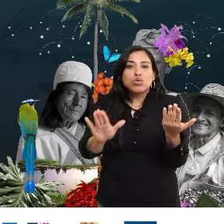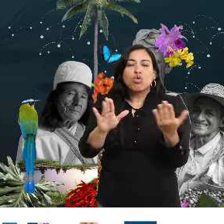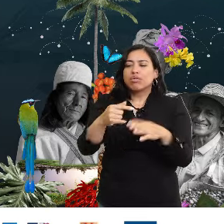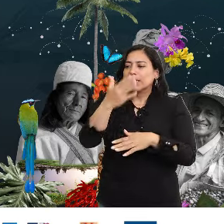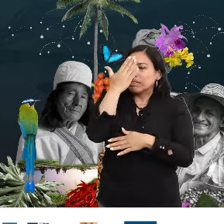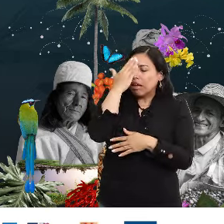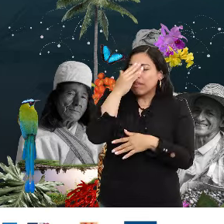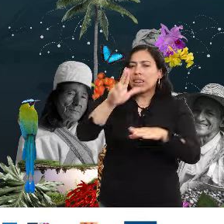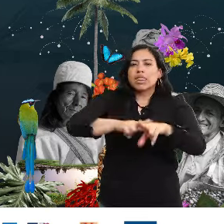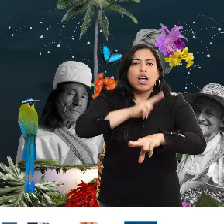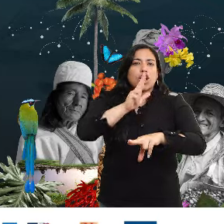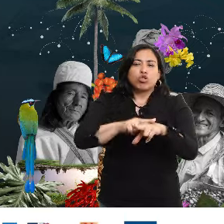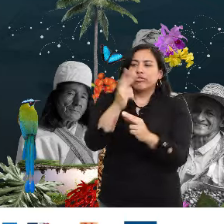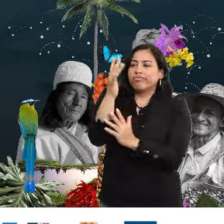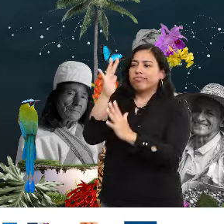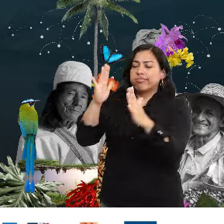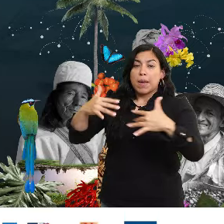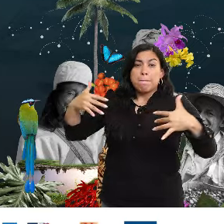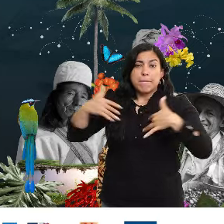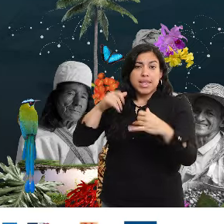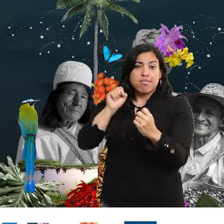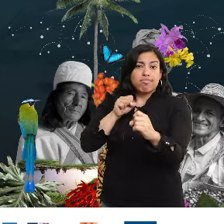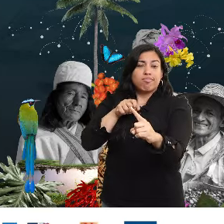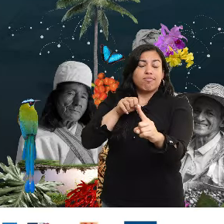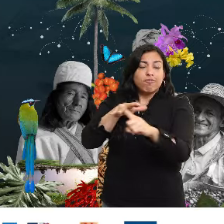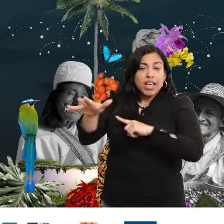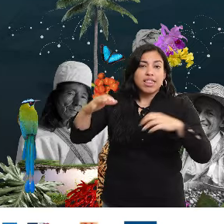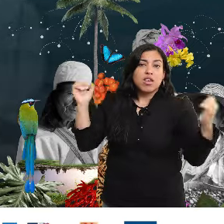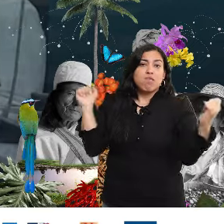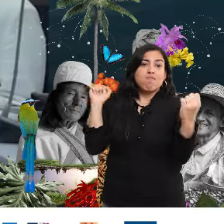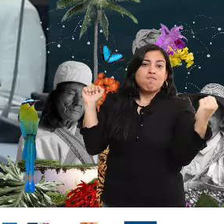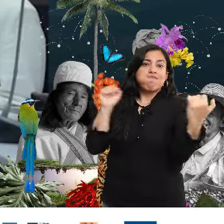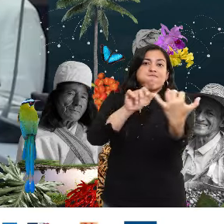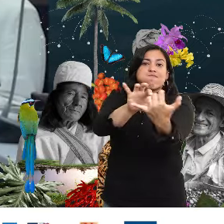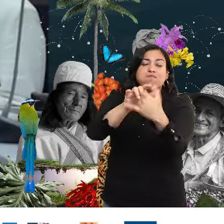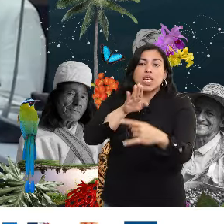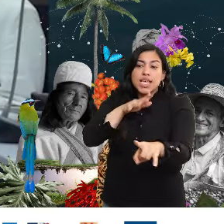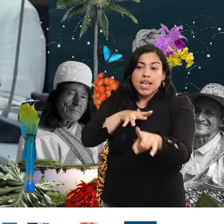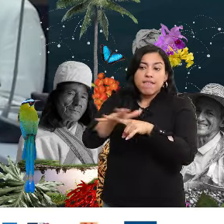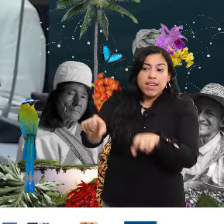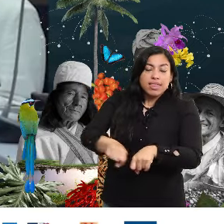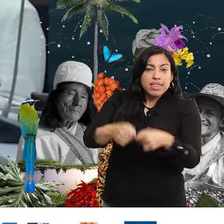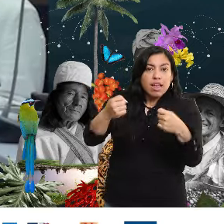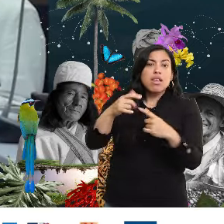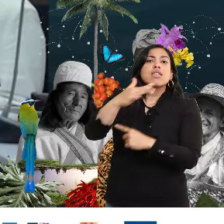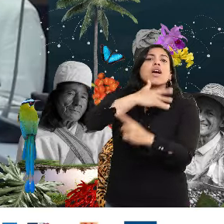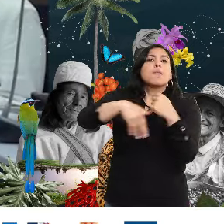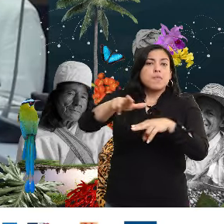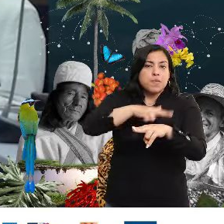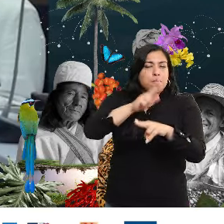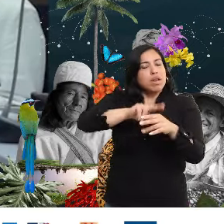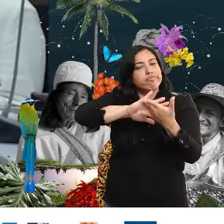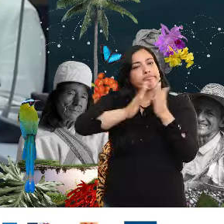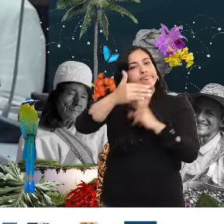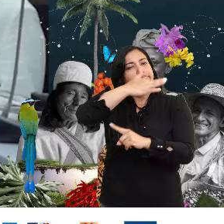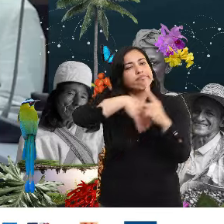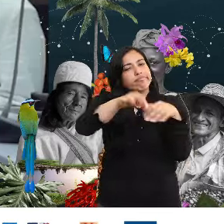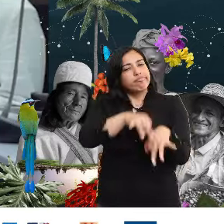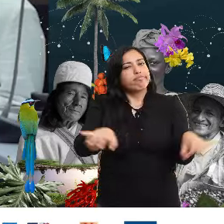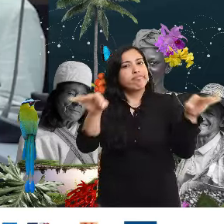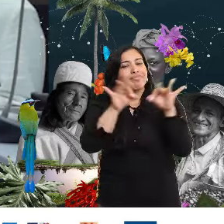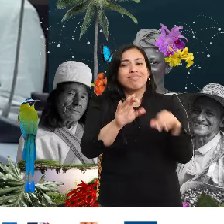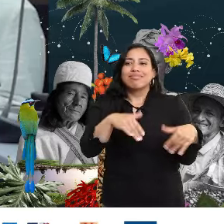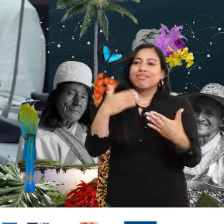reconocer a la naturaleza como víctimas del conflicto y generar realmente esa paz territorial y esa paz ambiental. Y tenemos a Julia